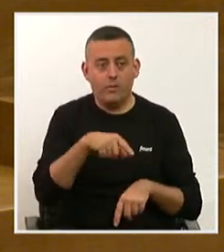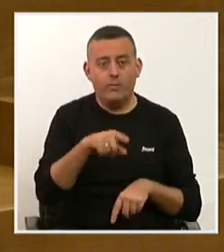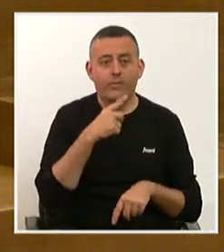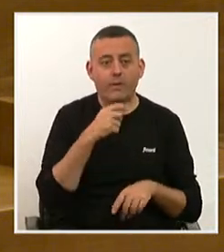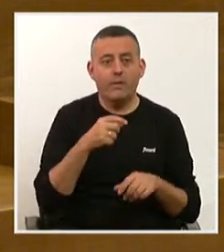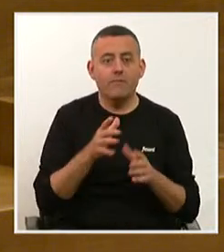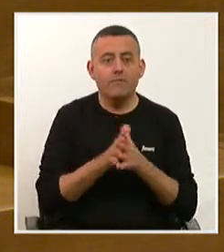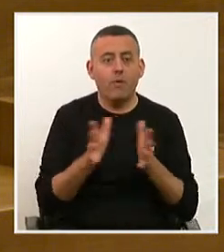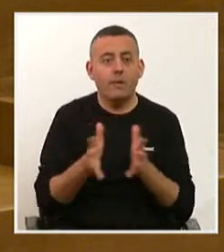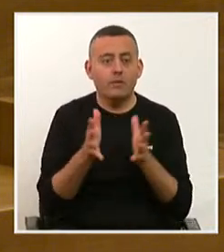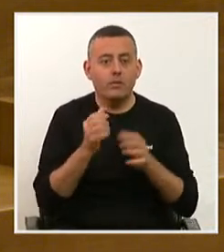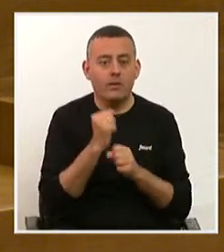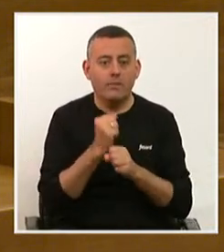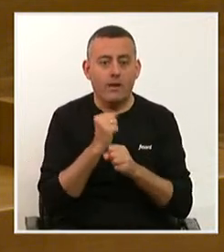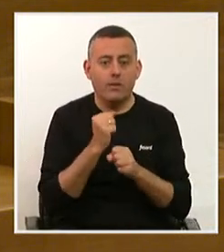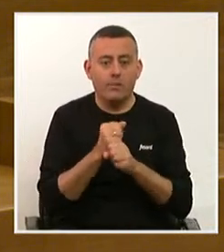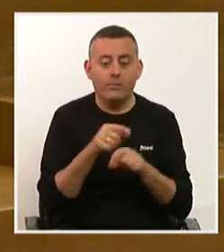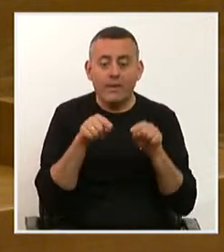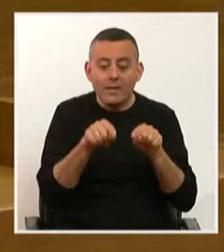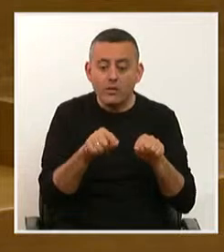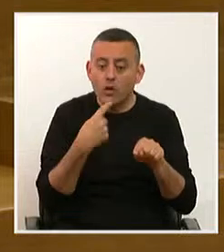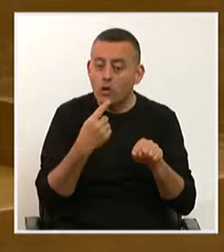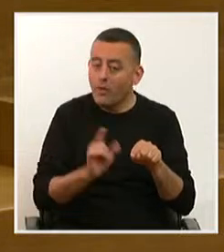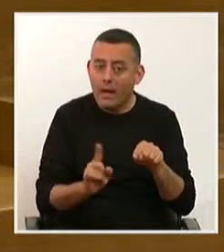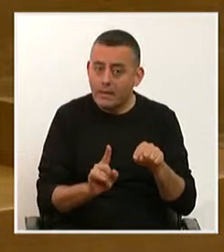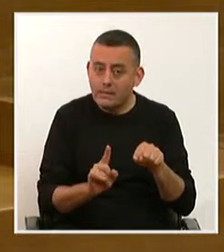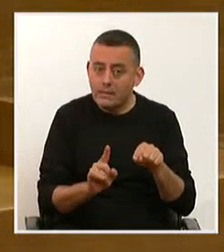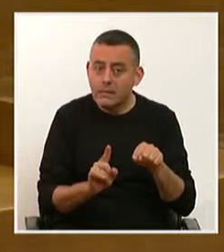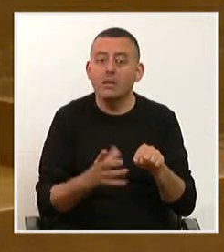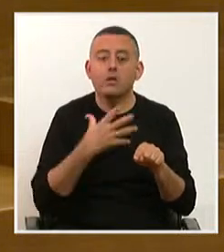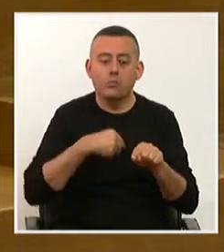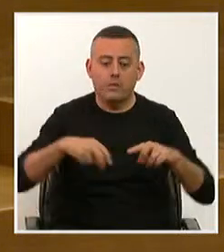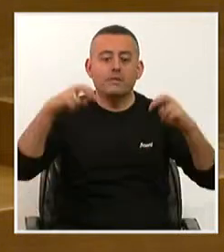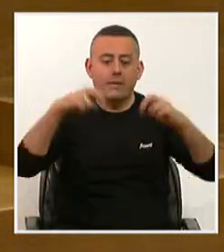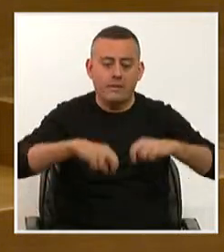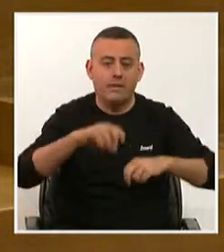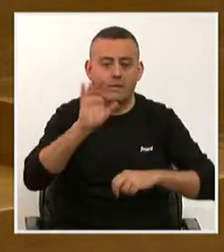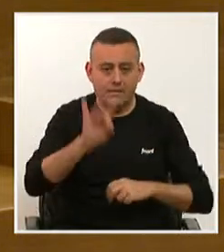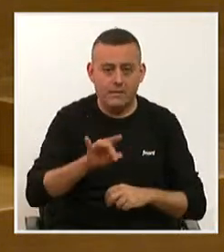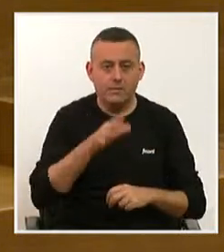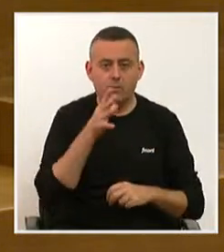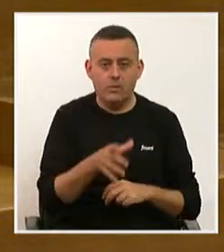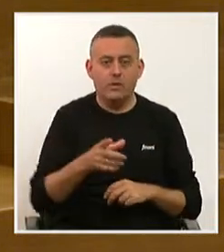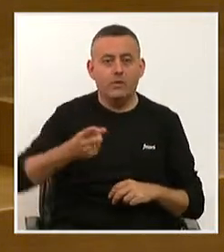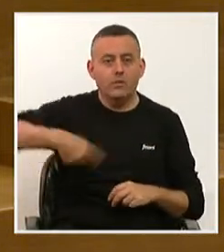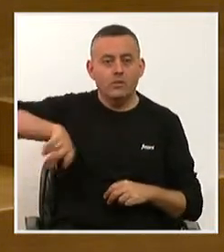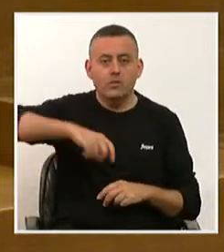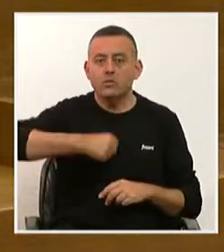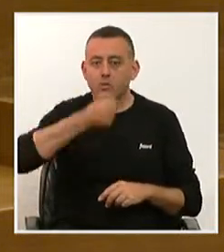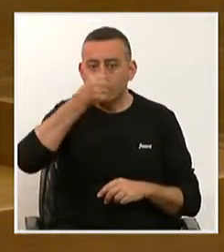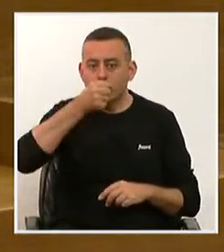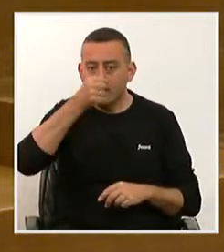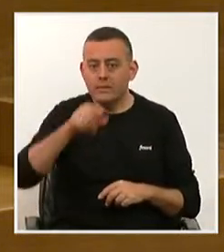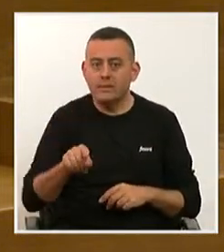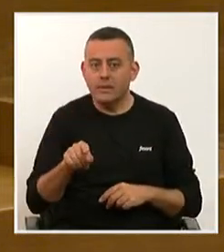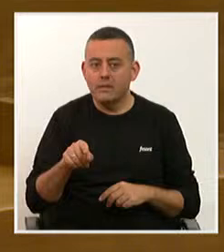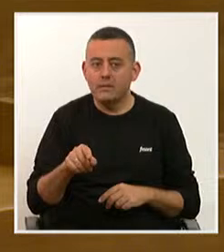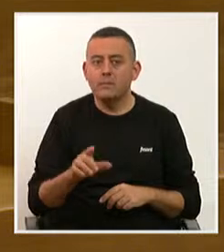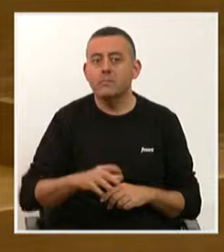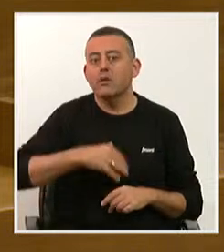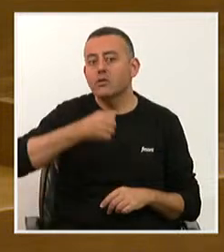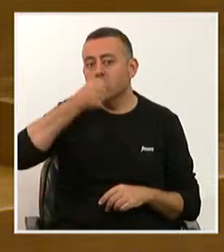delb de que no digan est coses pues igual se pueden sentar pero que no se olvide no ser socialistas pero son